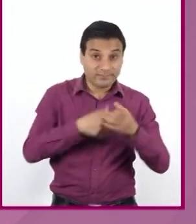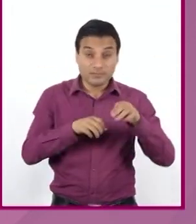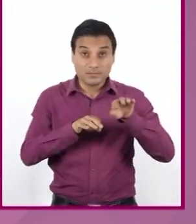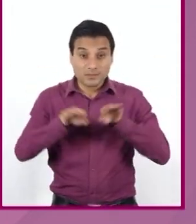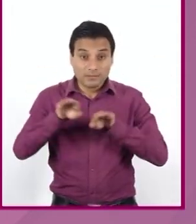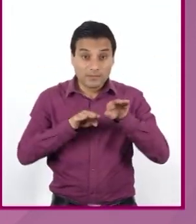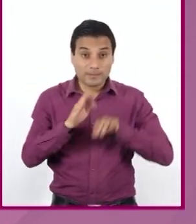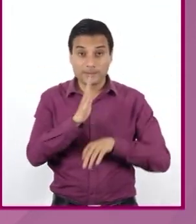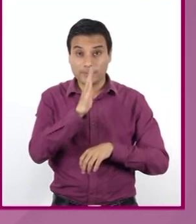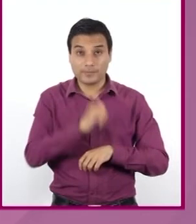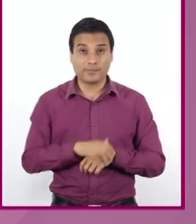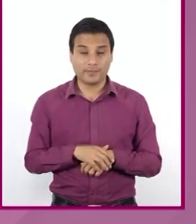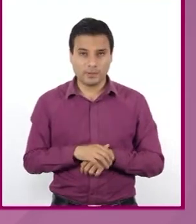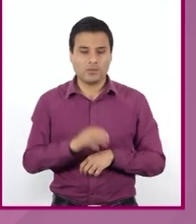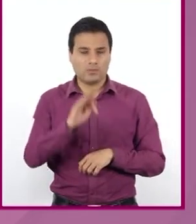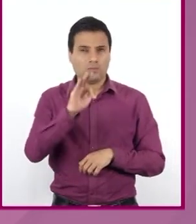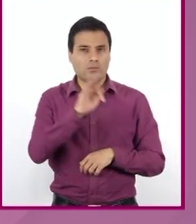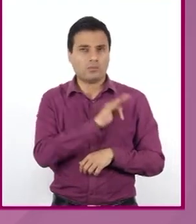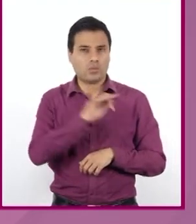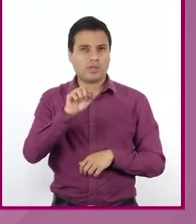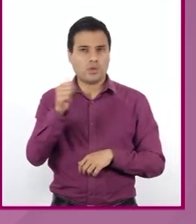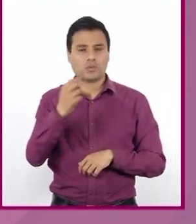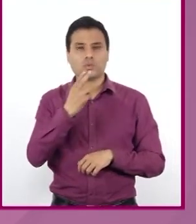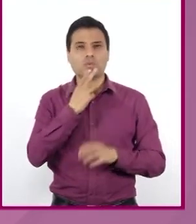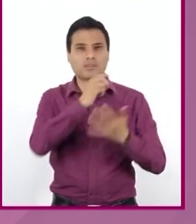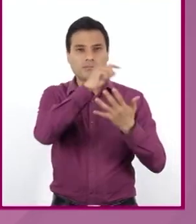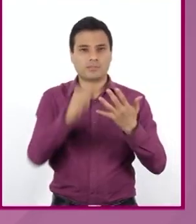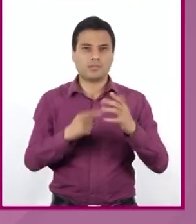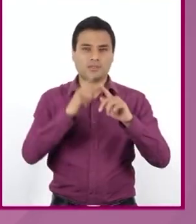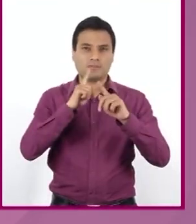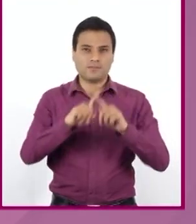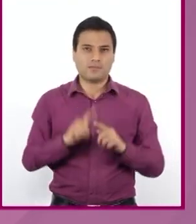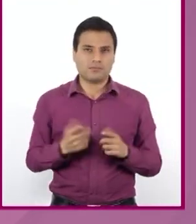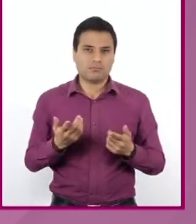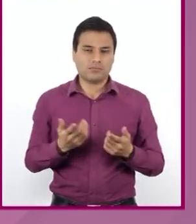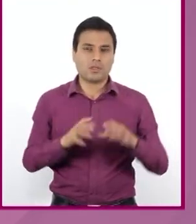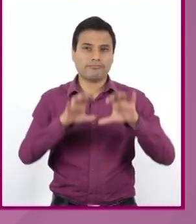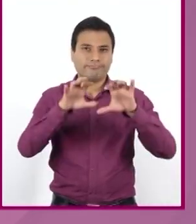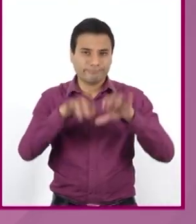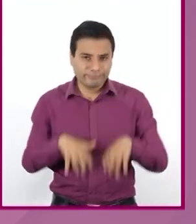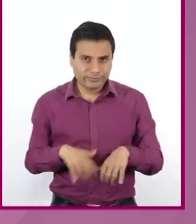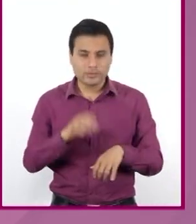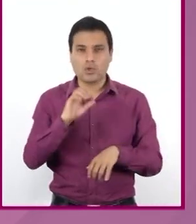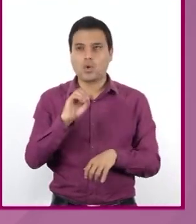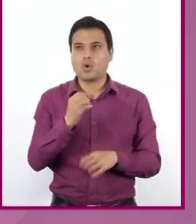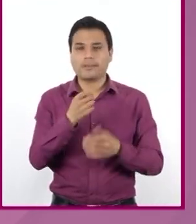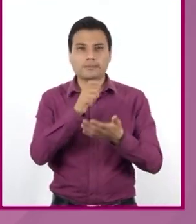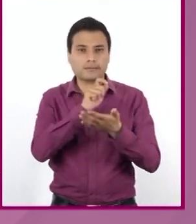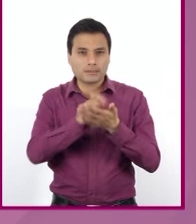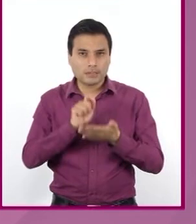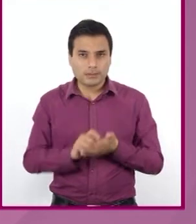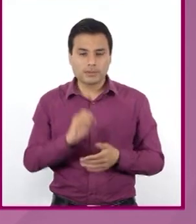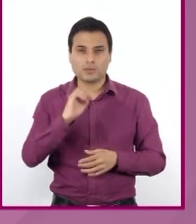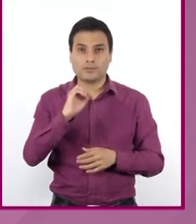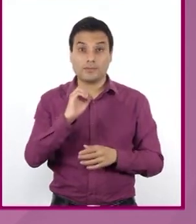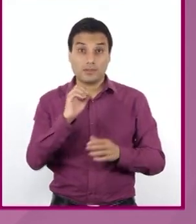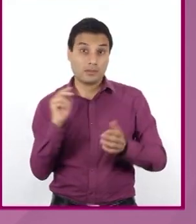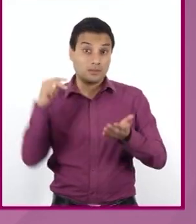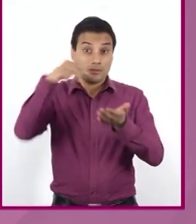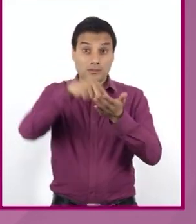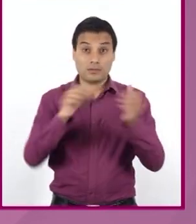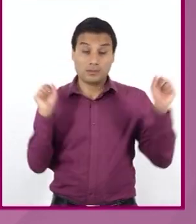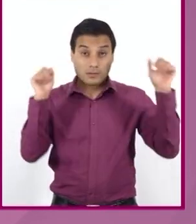momento podríamos usar otros recursos escritos o usar herramientas digitales en vez de exponerlo